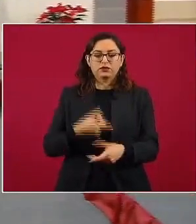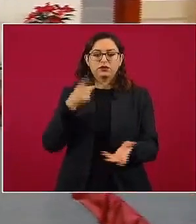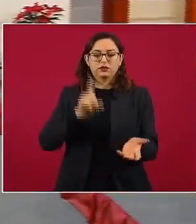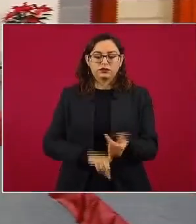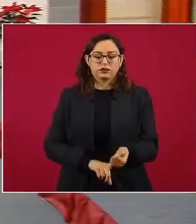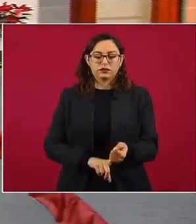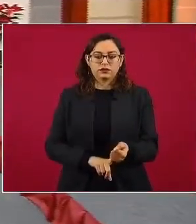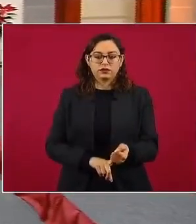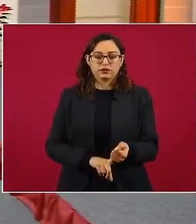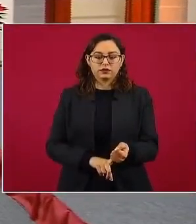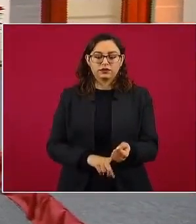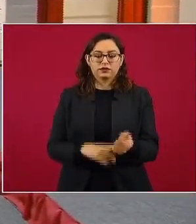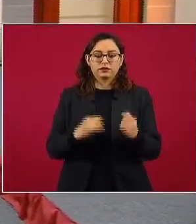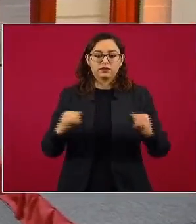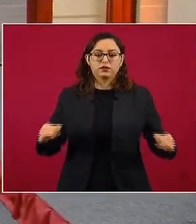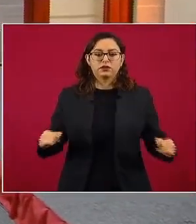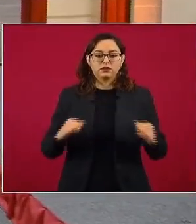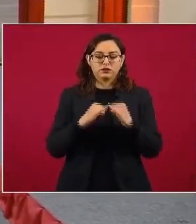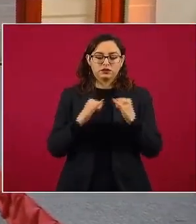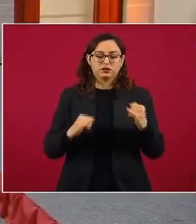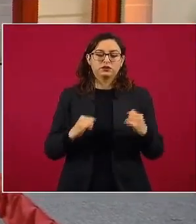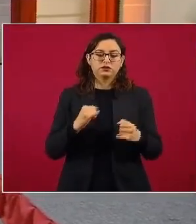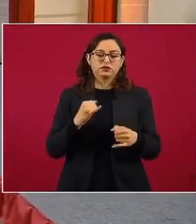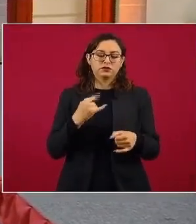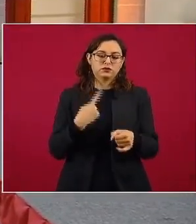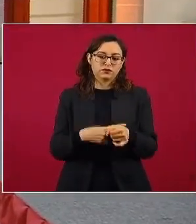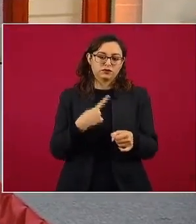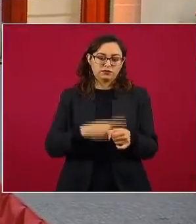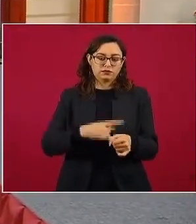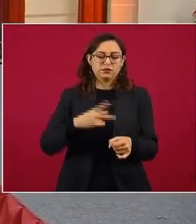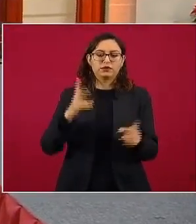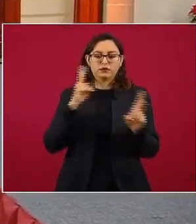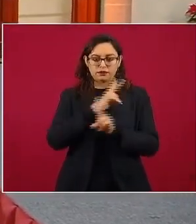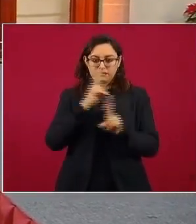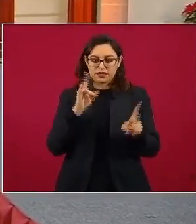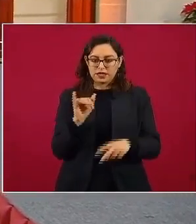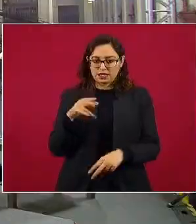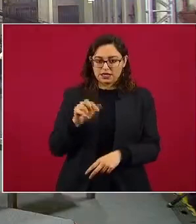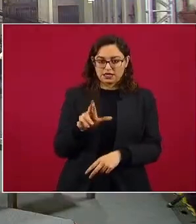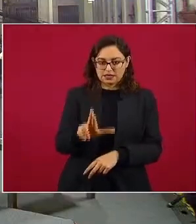Nacional de Enfermedades Respiratorias, del INER. Gracias.